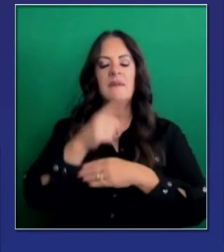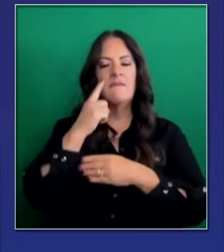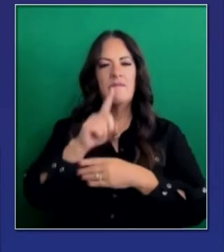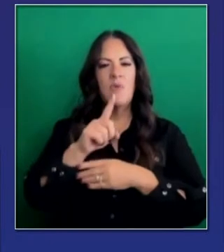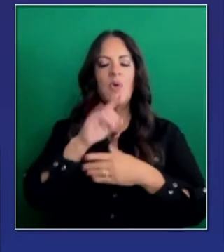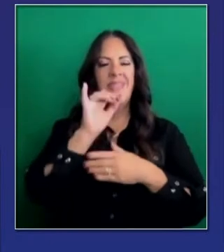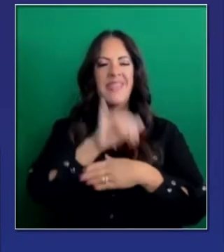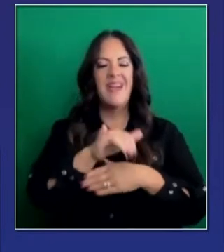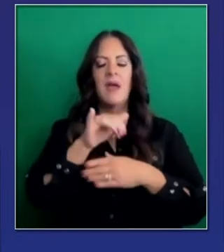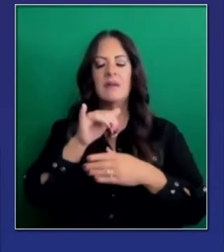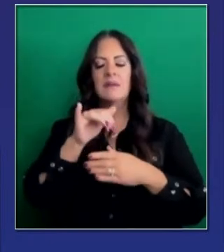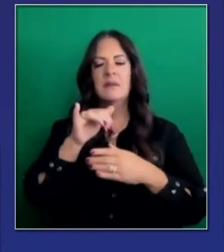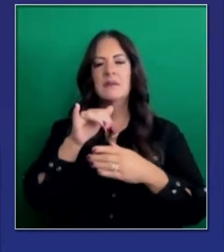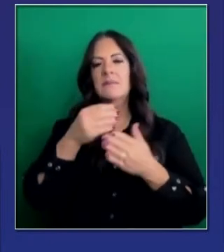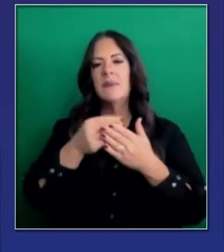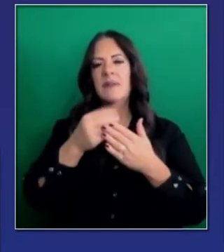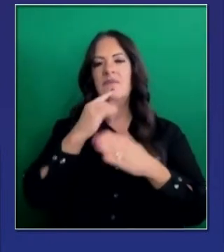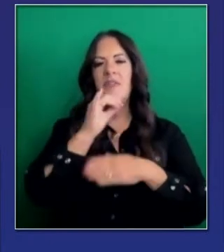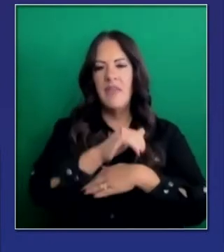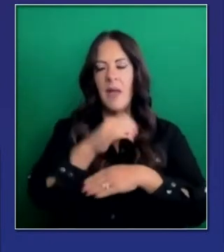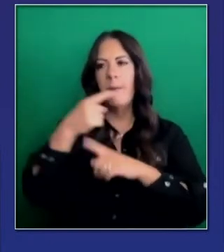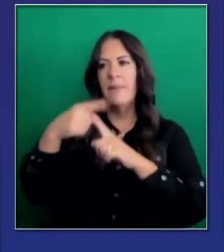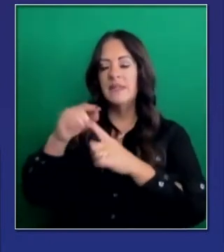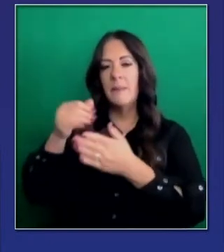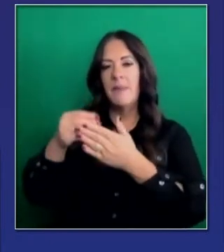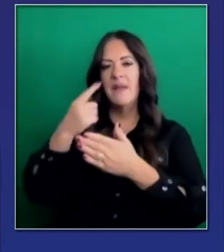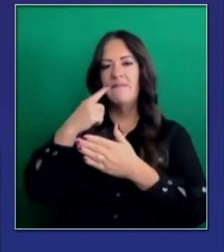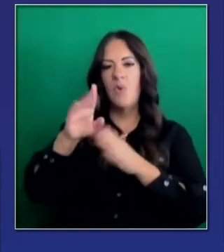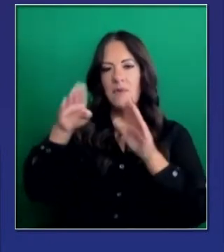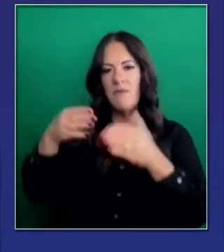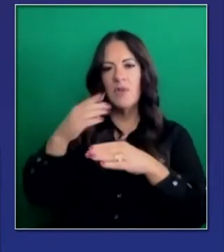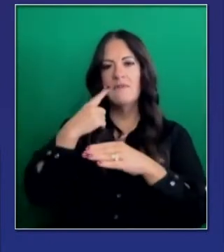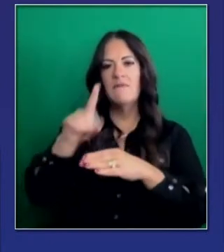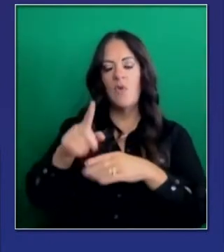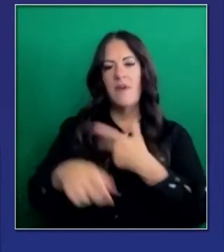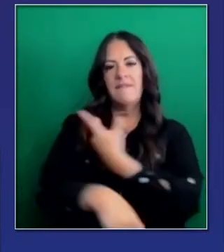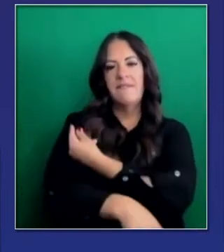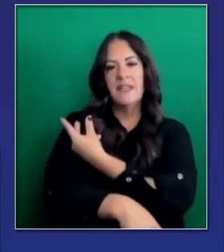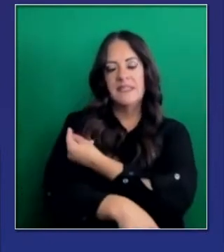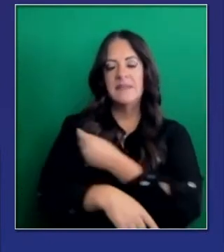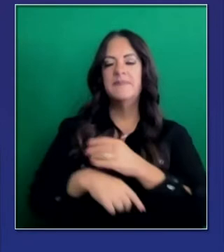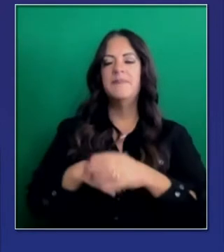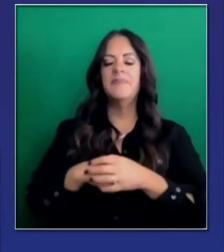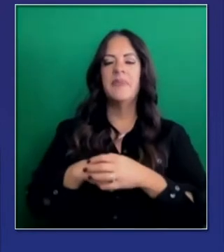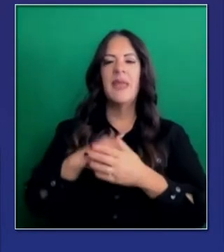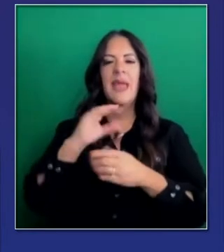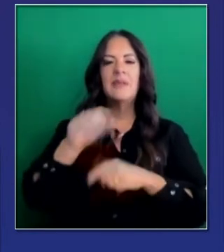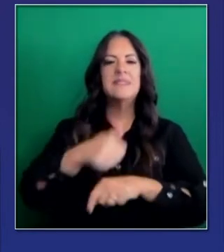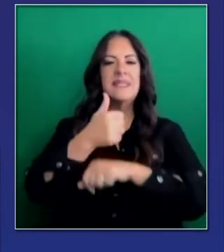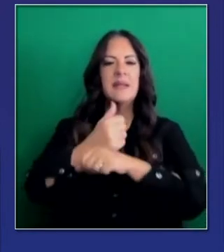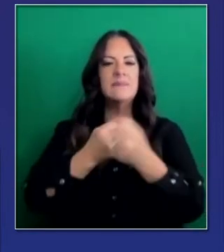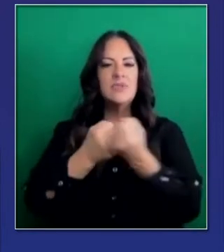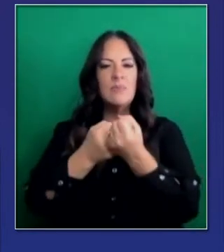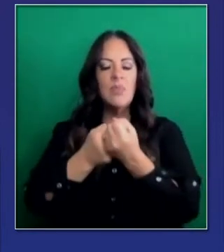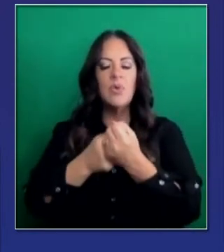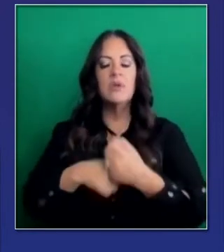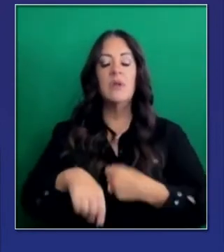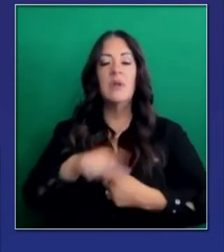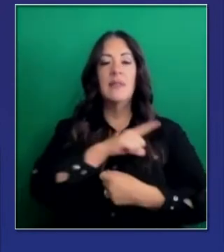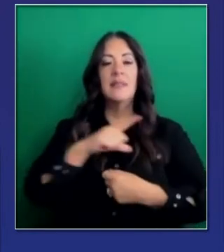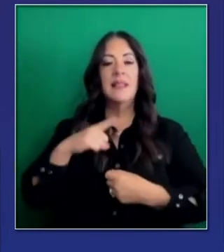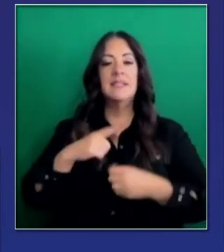vacunas ese dinero entonces lo queremos desembolsar de acuerdo al apoyo disponible que nos ha dado la